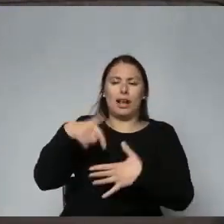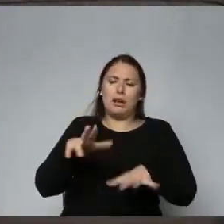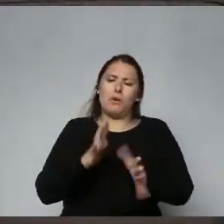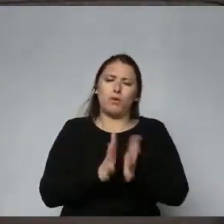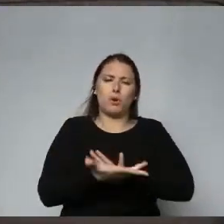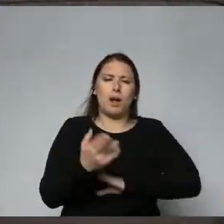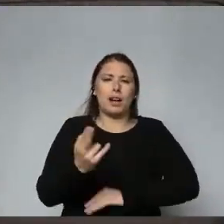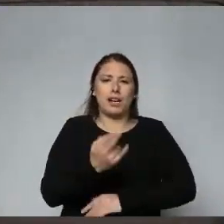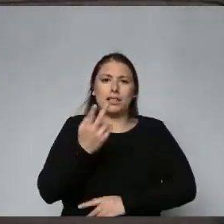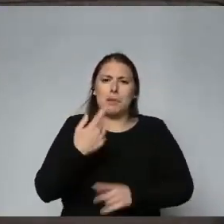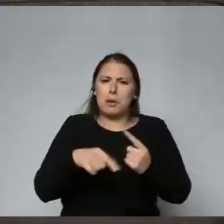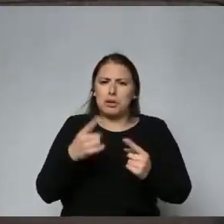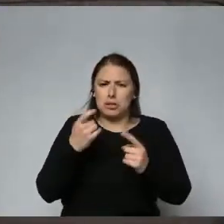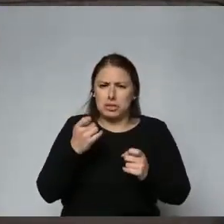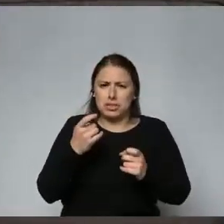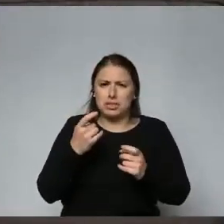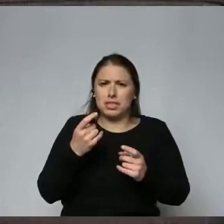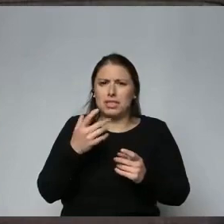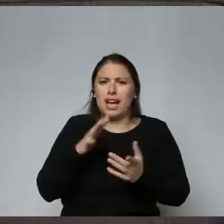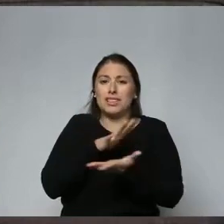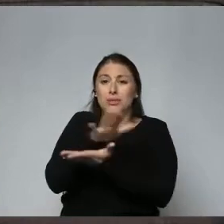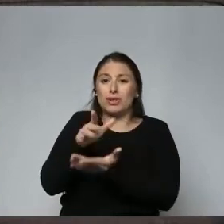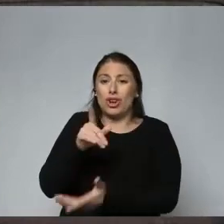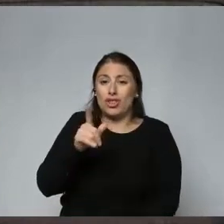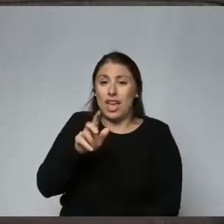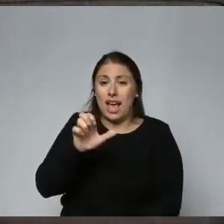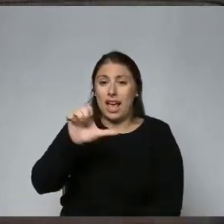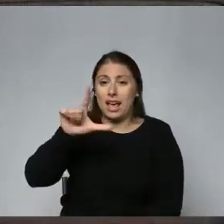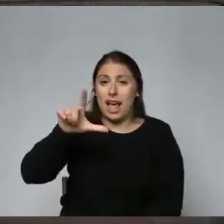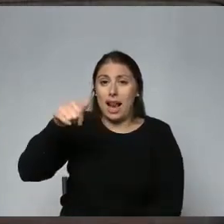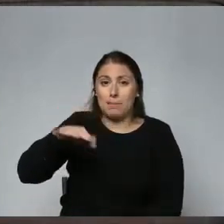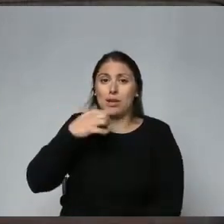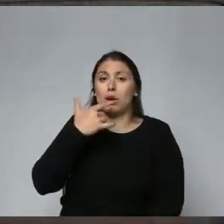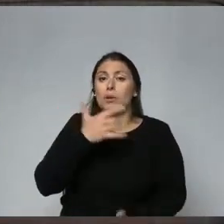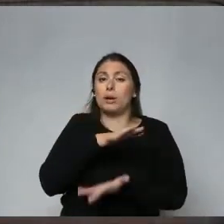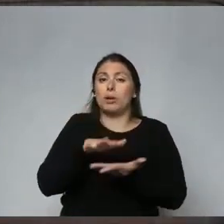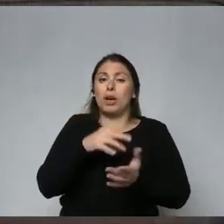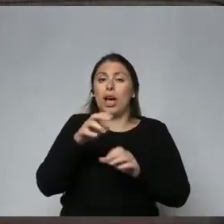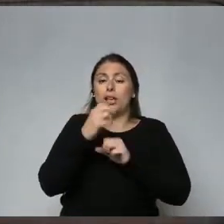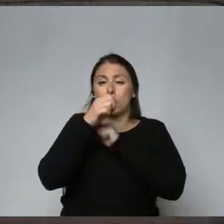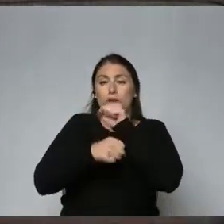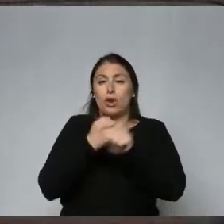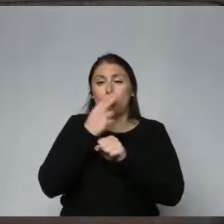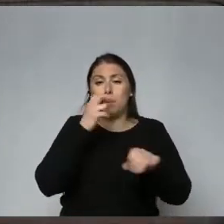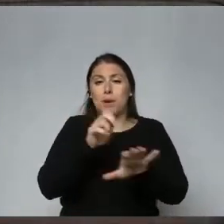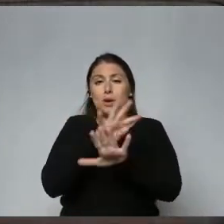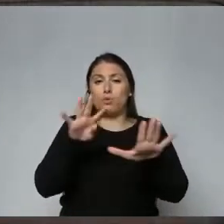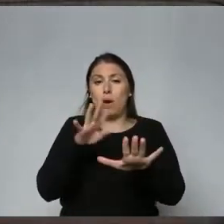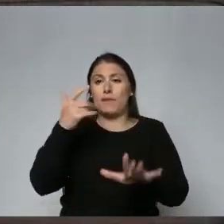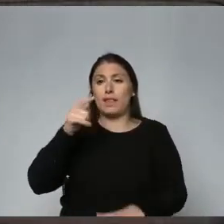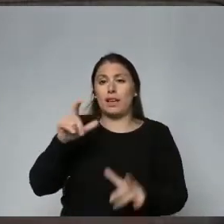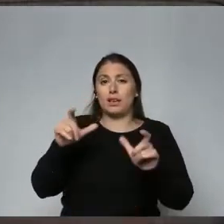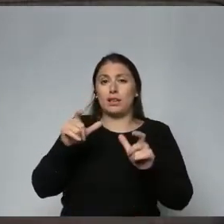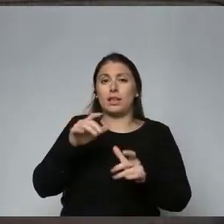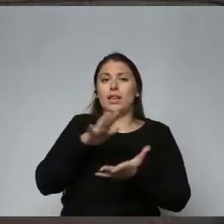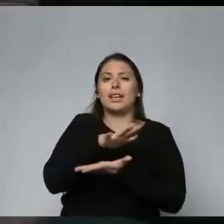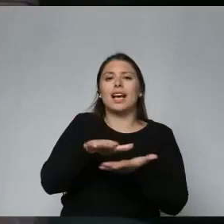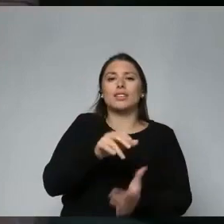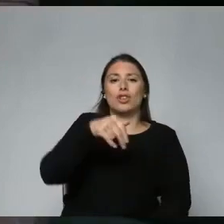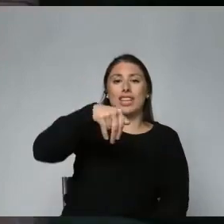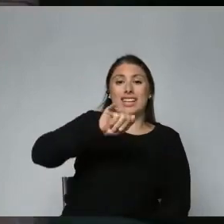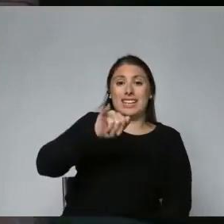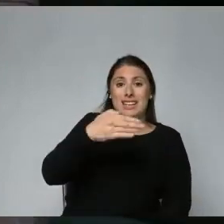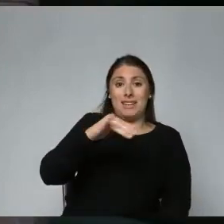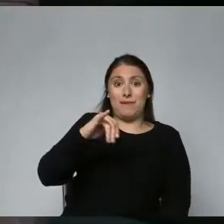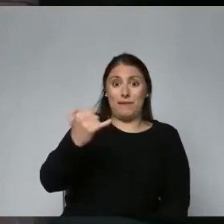no necesitamos ir a la sentencia Gelman. Con ir a la sentencia 365 de 2009 de la Suprema Corte de Justicia. Caso de Nibia. El caso